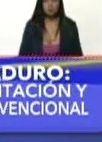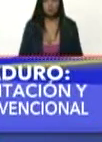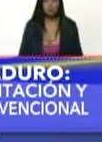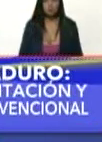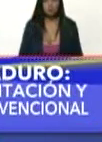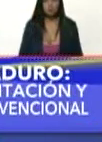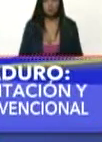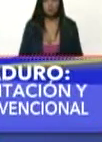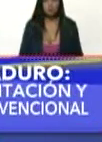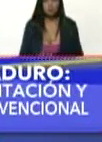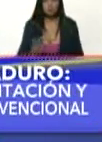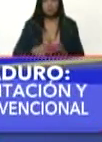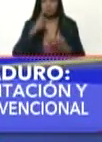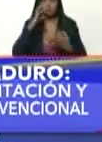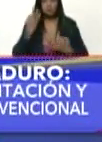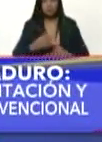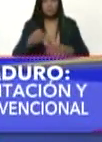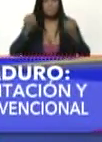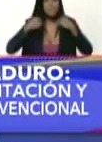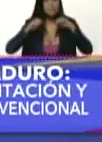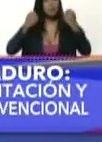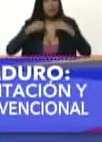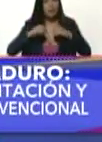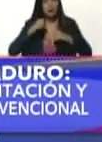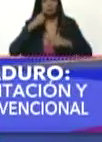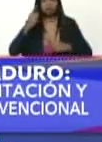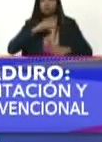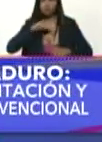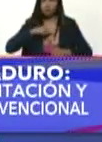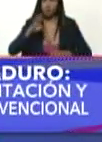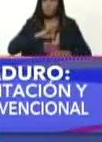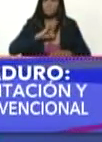y estar correctamente preparado